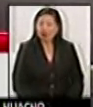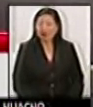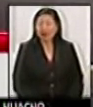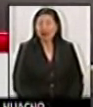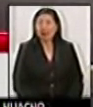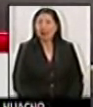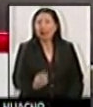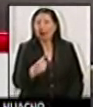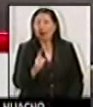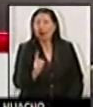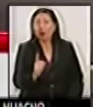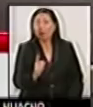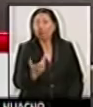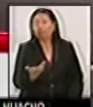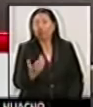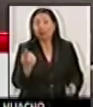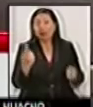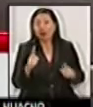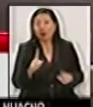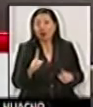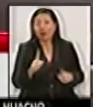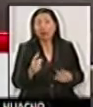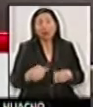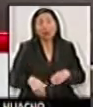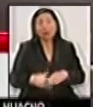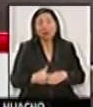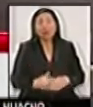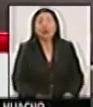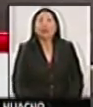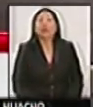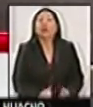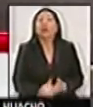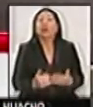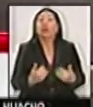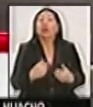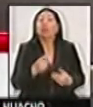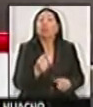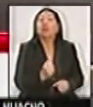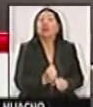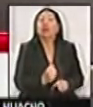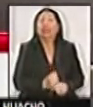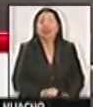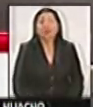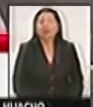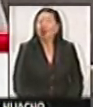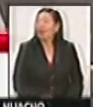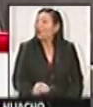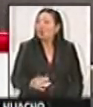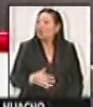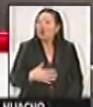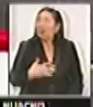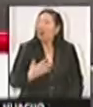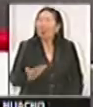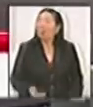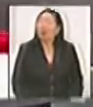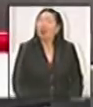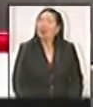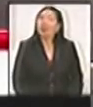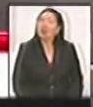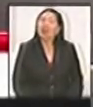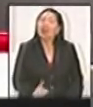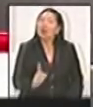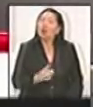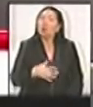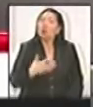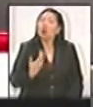y a los acuerdos y los convenios colectivos que tienen los trabajadores. No puede ser, presidente.